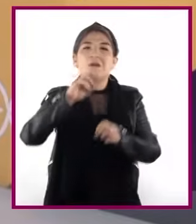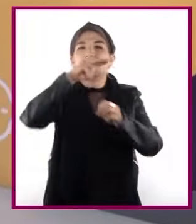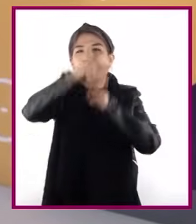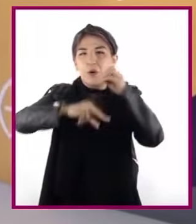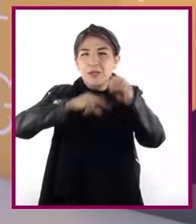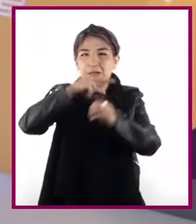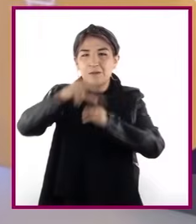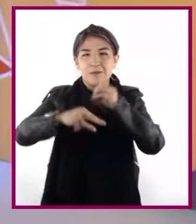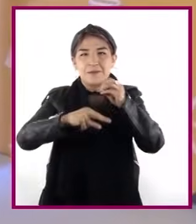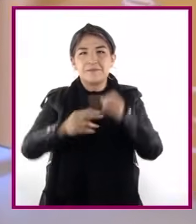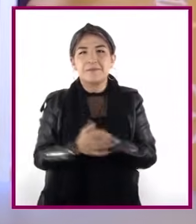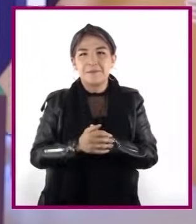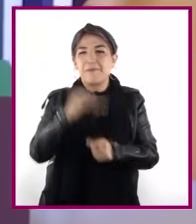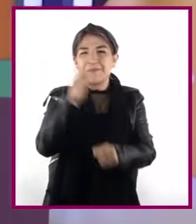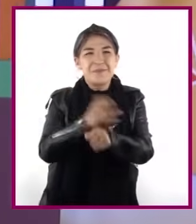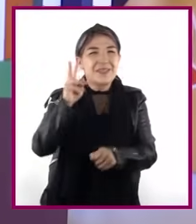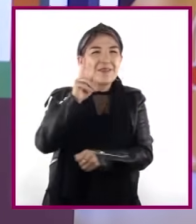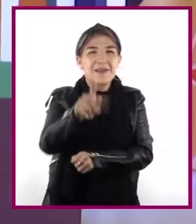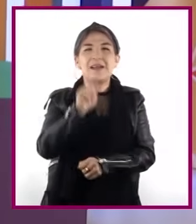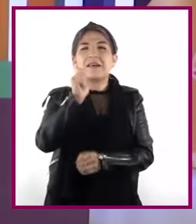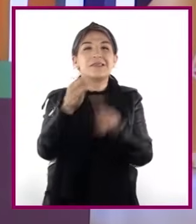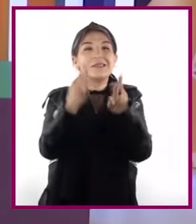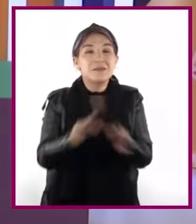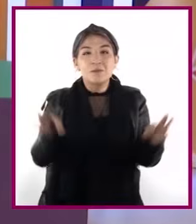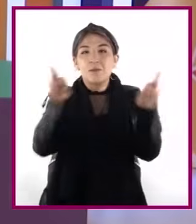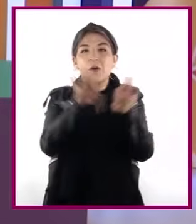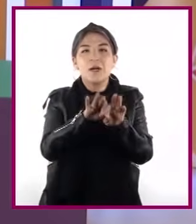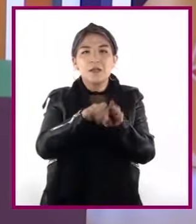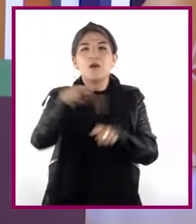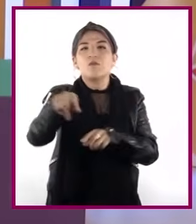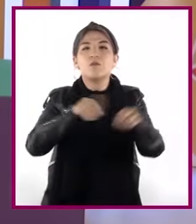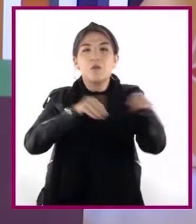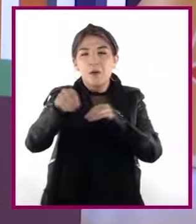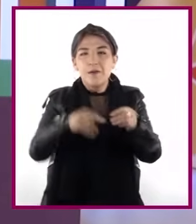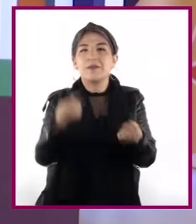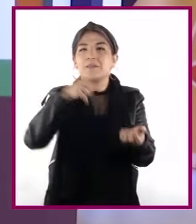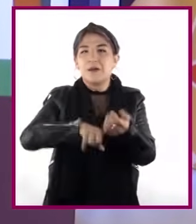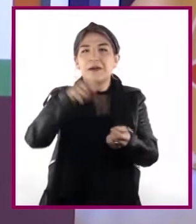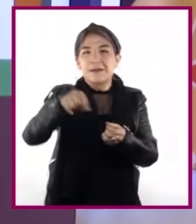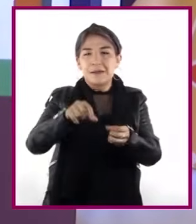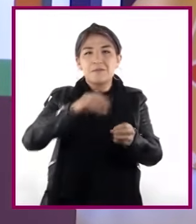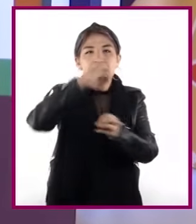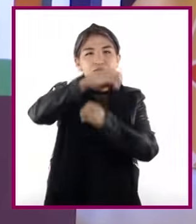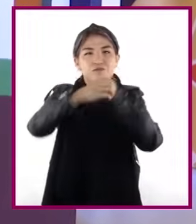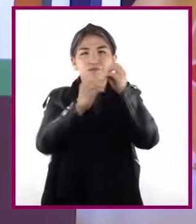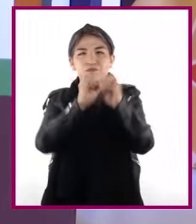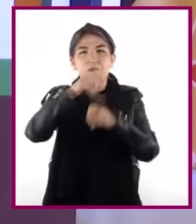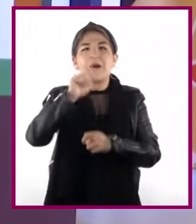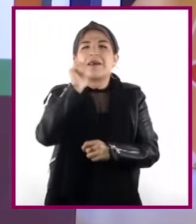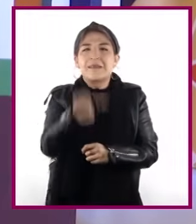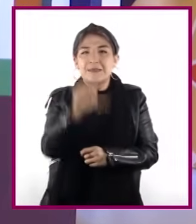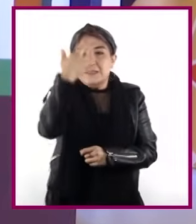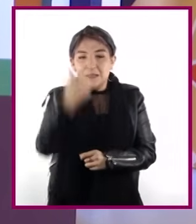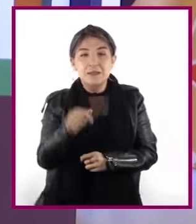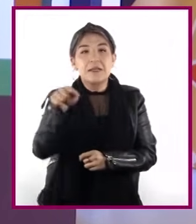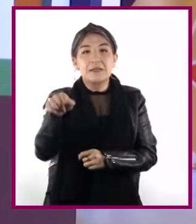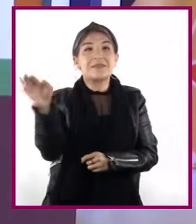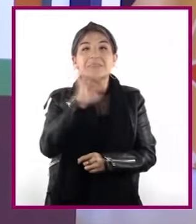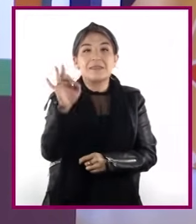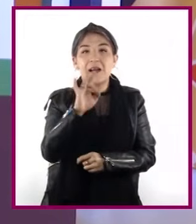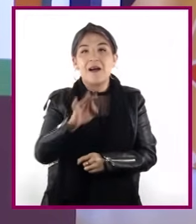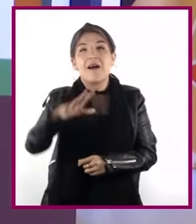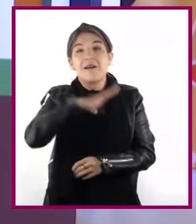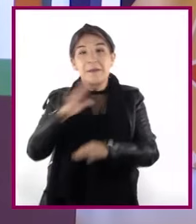moléculas. Como vimos, un aspecto importante es el movimiento de las partículas, lo que implica que éstas pueden